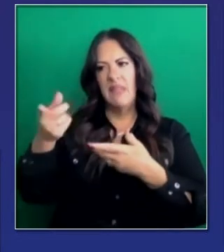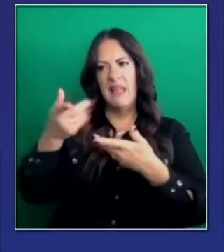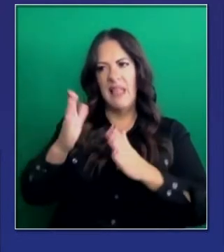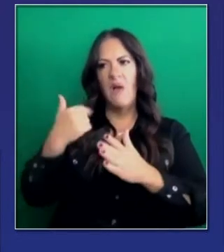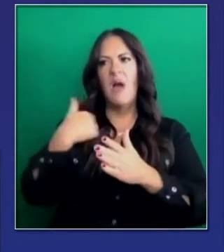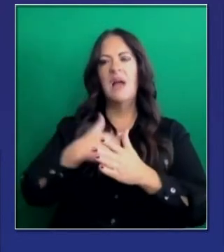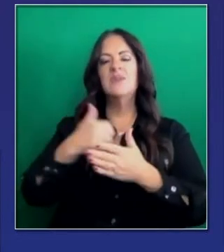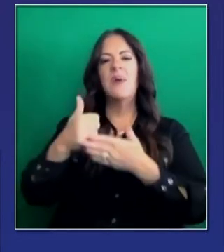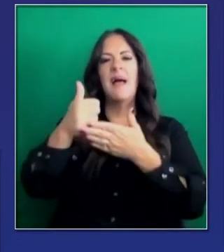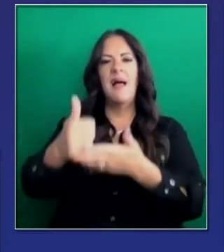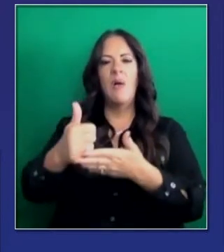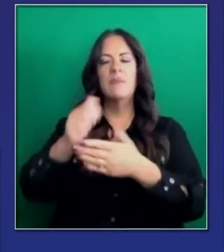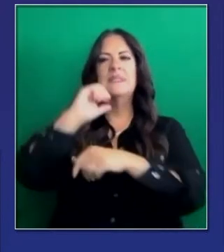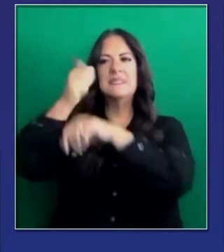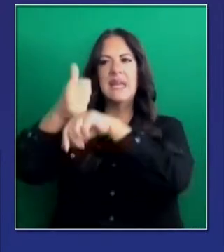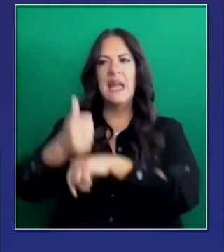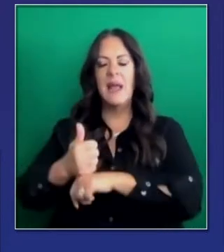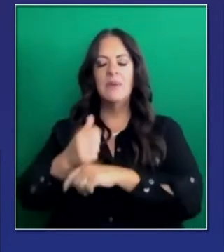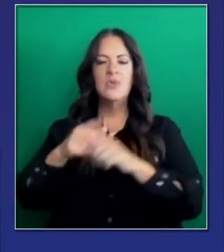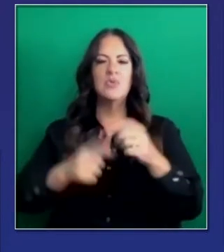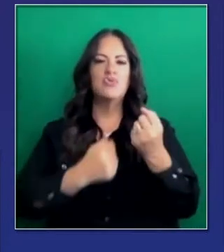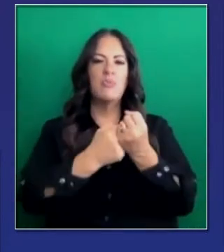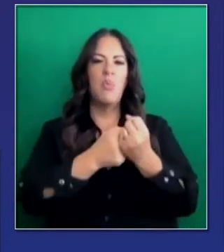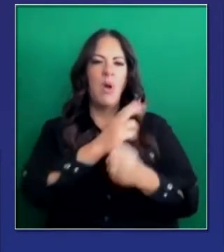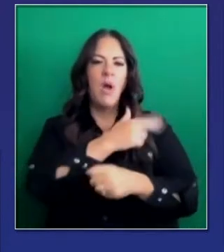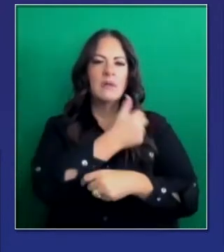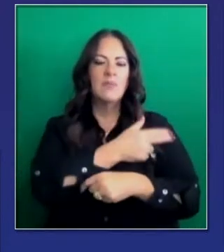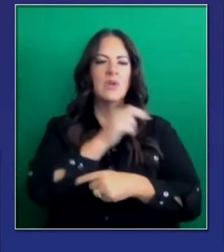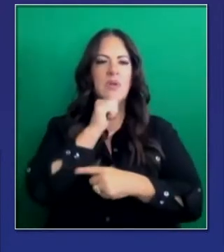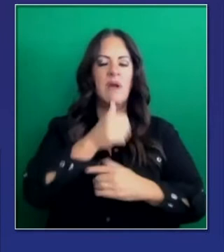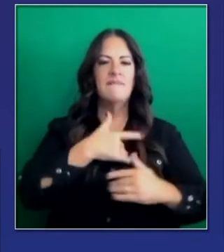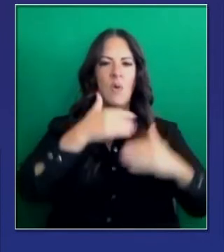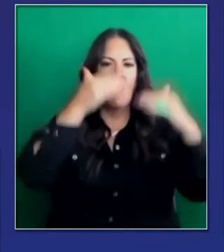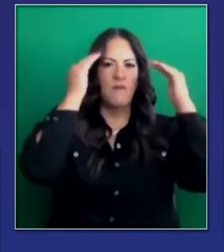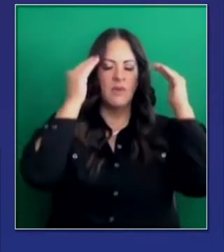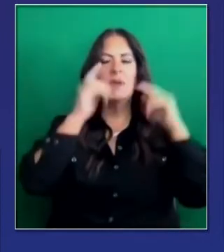descomprimir un poco bajar la presión de los otros centros